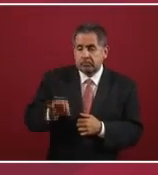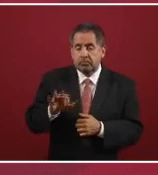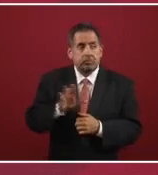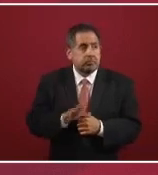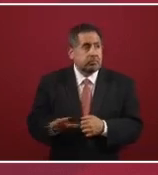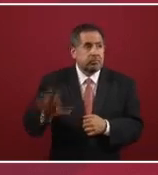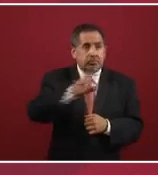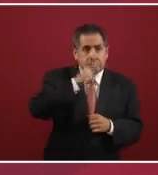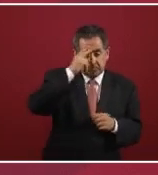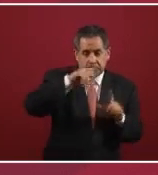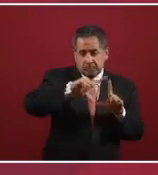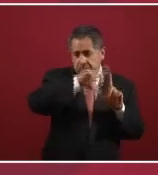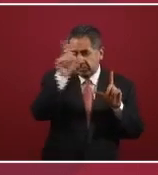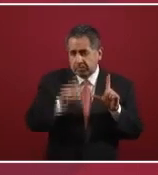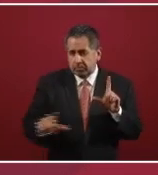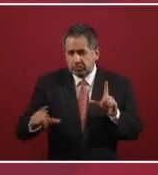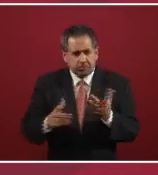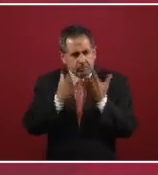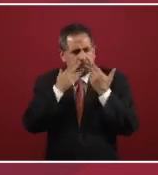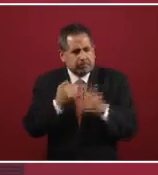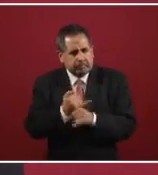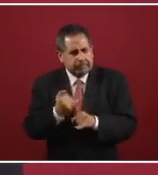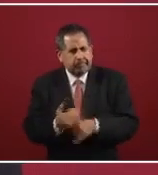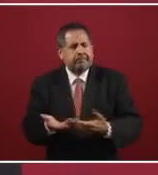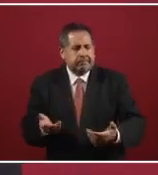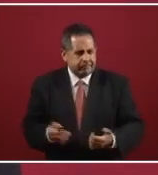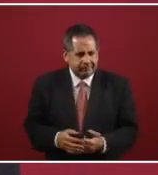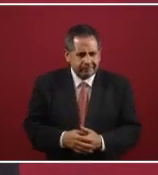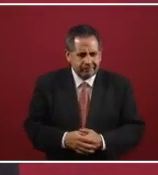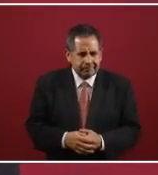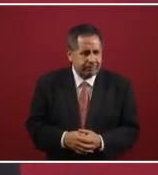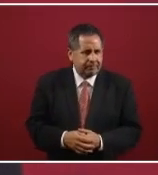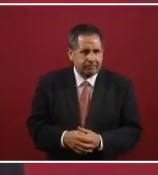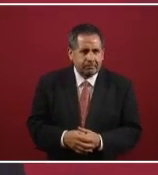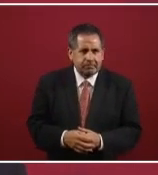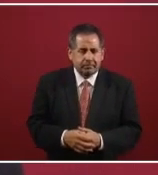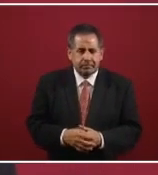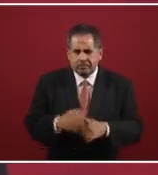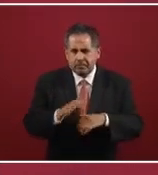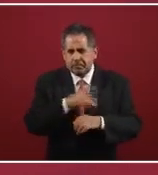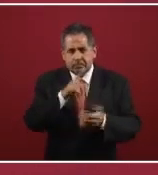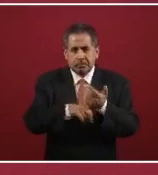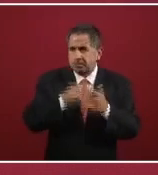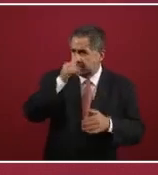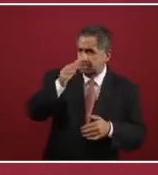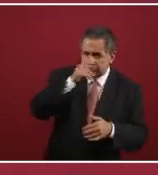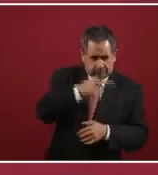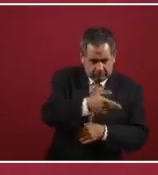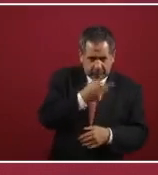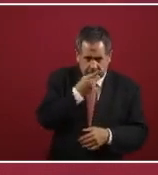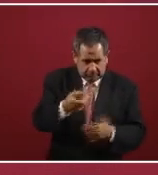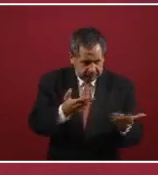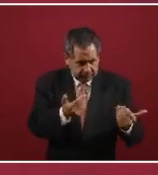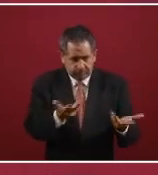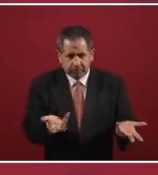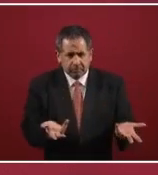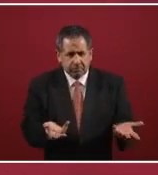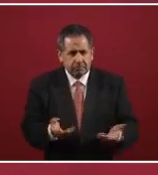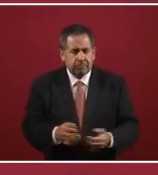nacional no tiene internet y lo que no se ha reclamado es